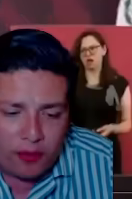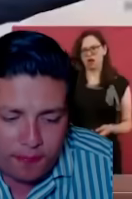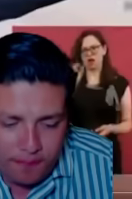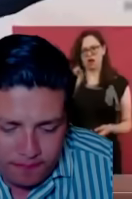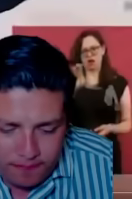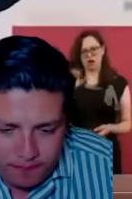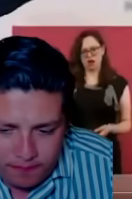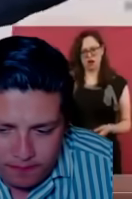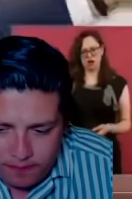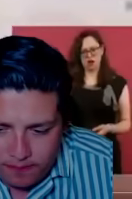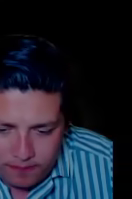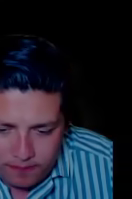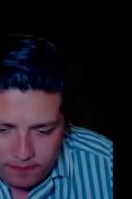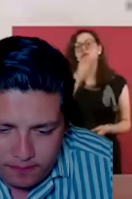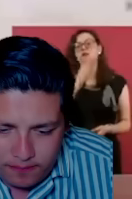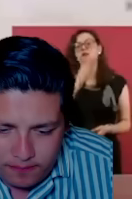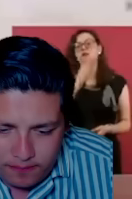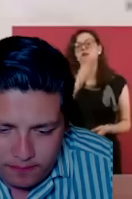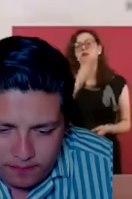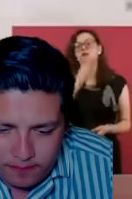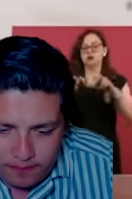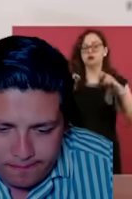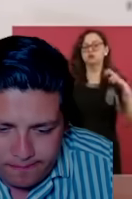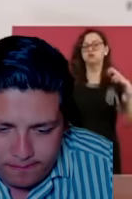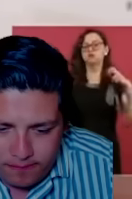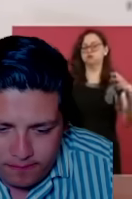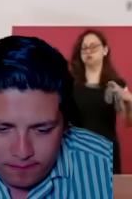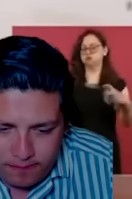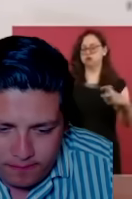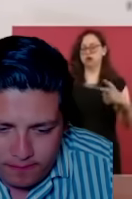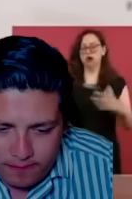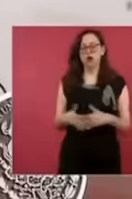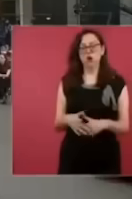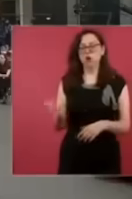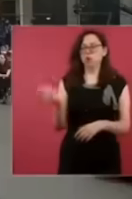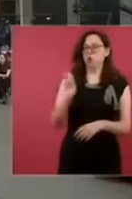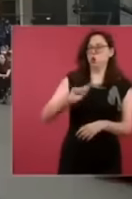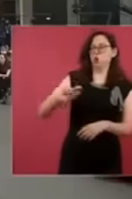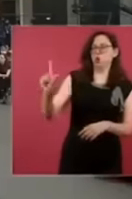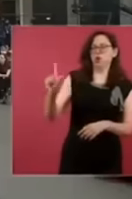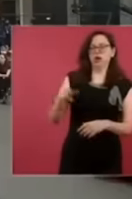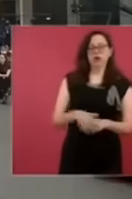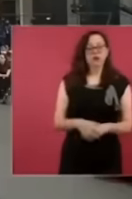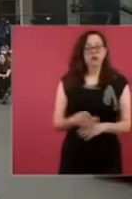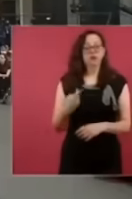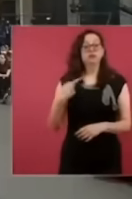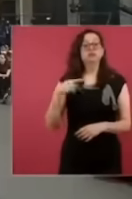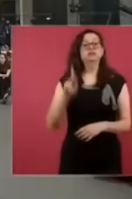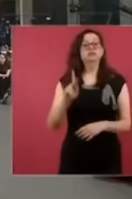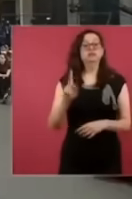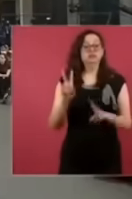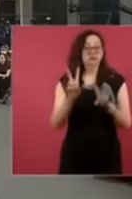López Obrador. Que guardó en una gaveta